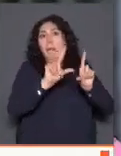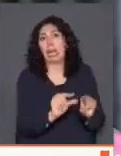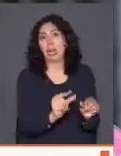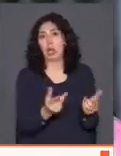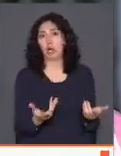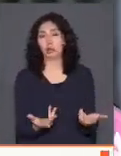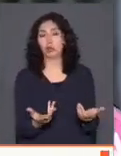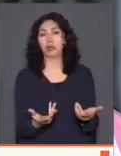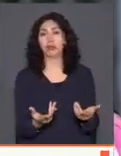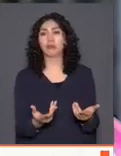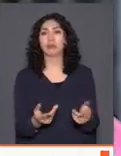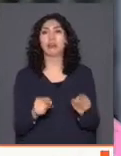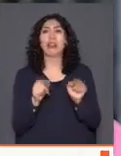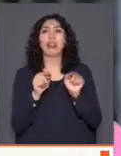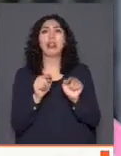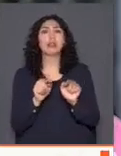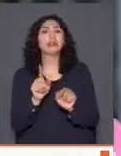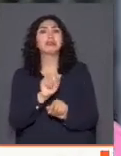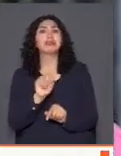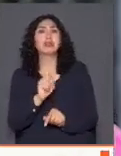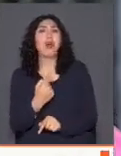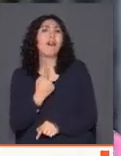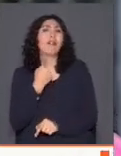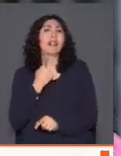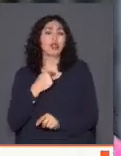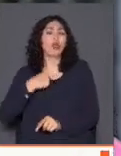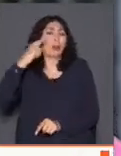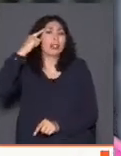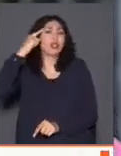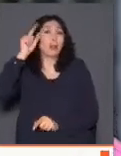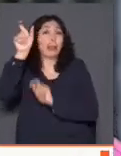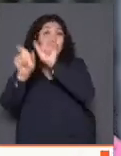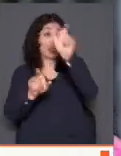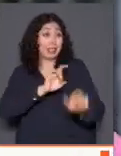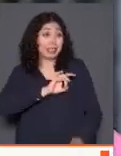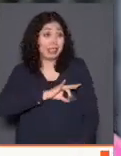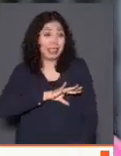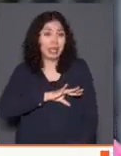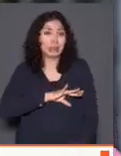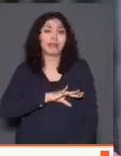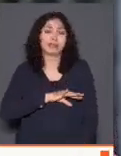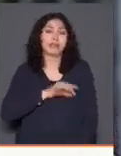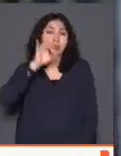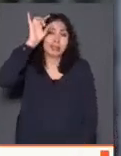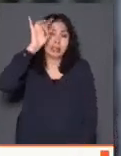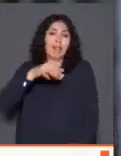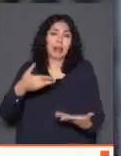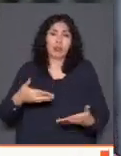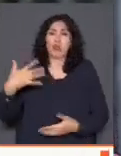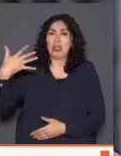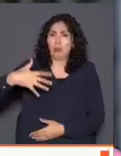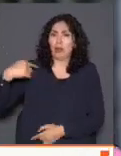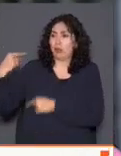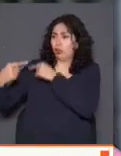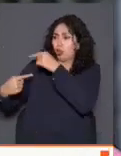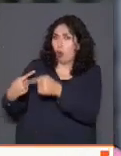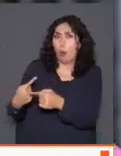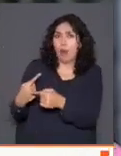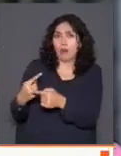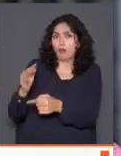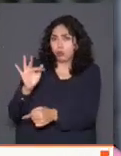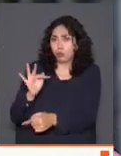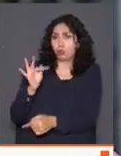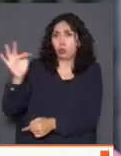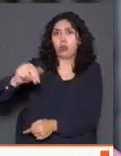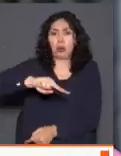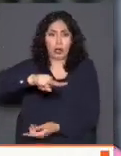afecte el comportamiento. Yo creo que los chilenos se dan cuenta que este plebiscito es histórico y marca el rumbo del futuro de nuestro país, de